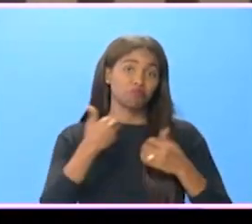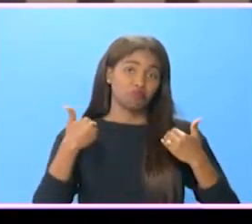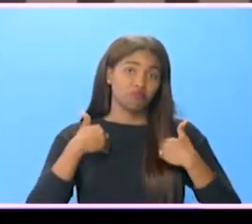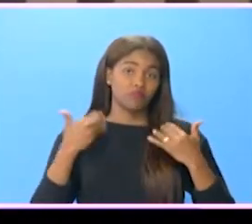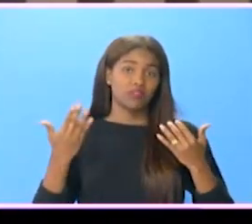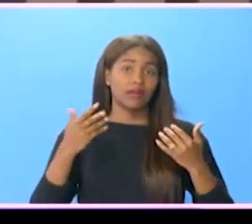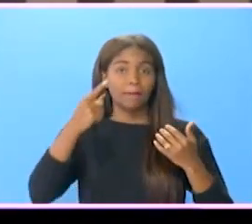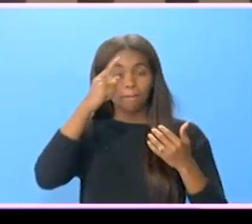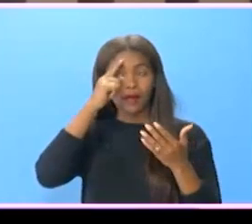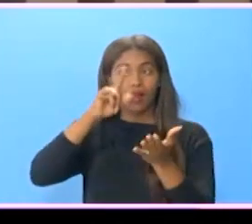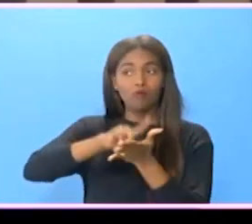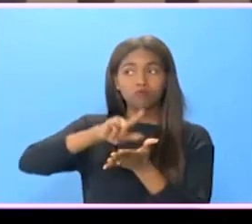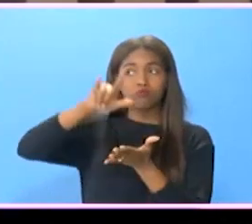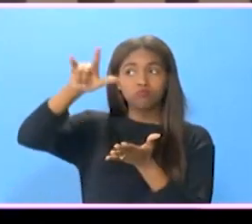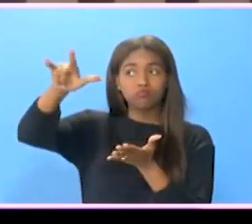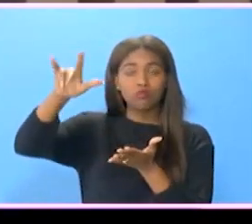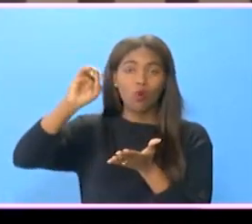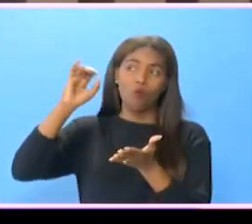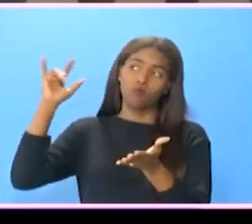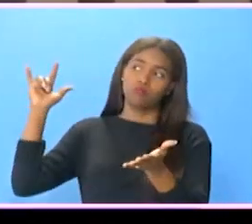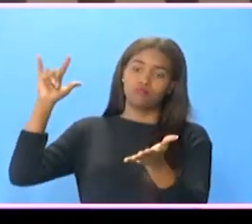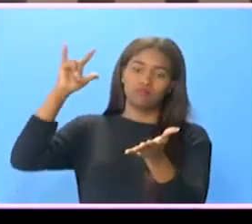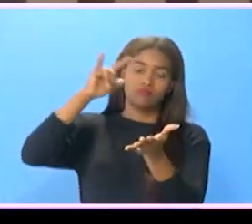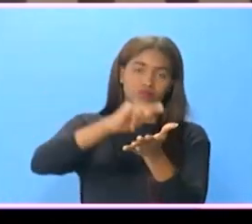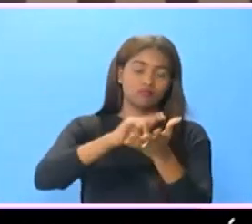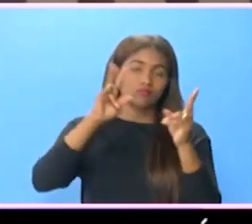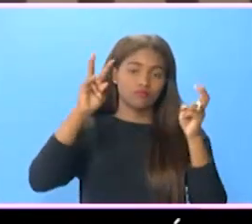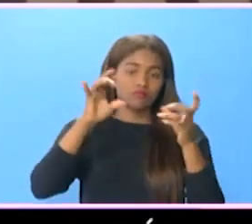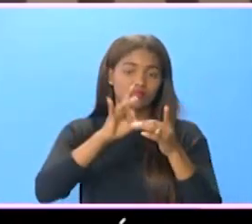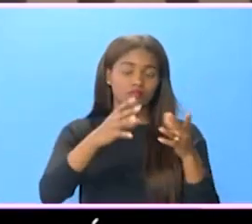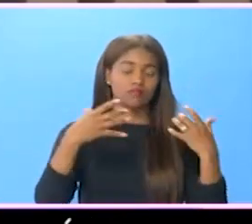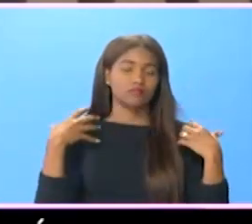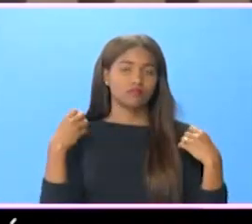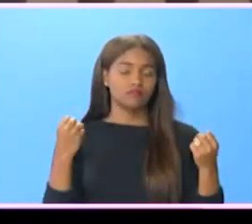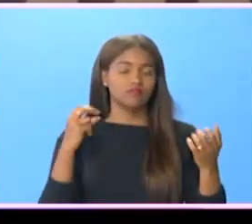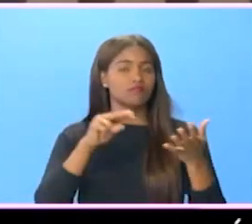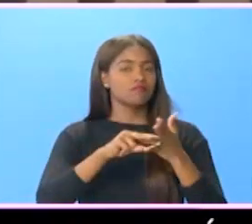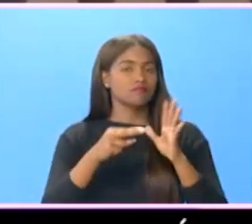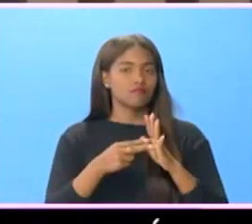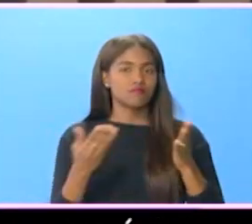para viajar y también para el tema de salud. O sea que